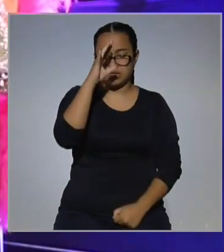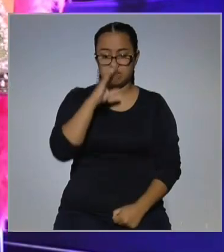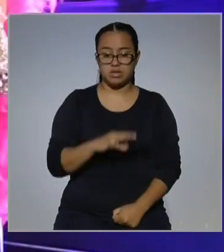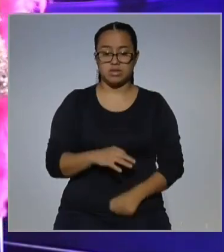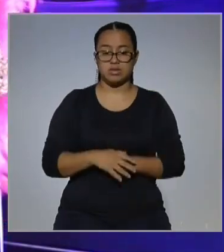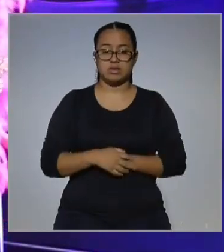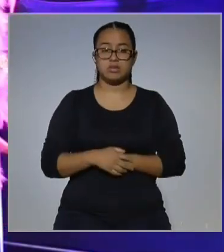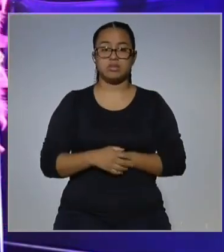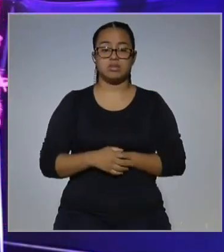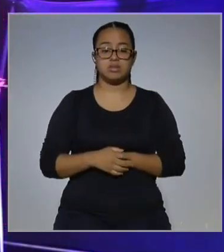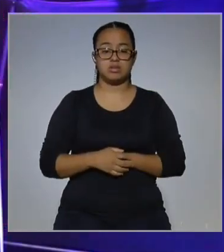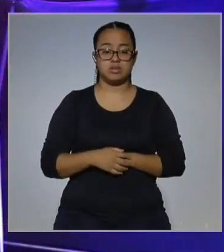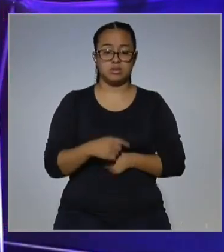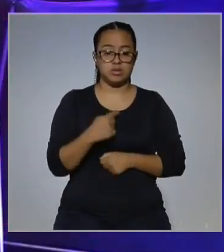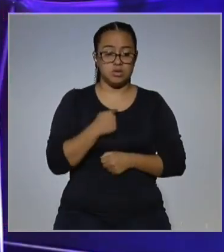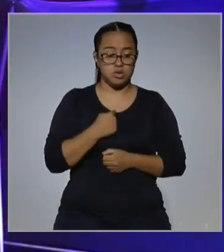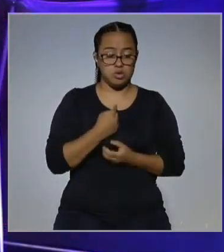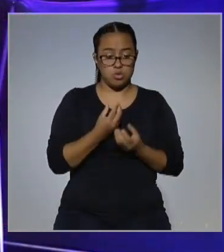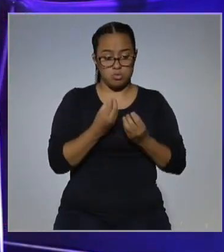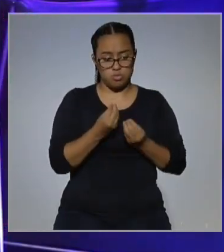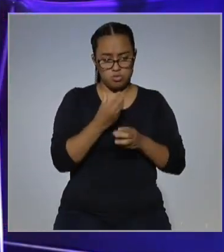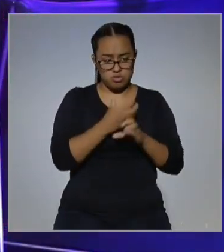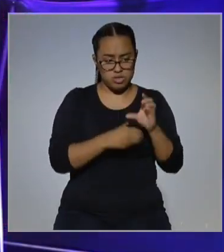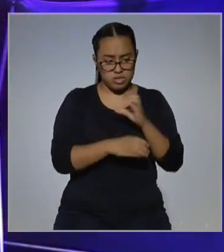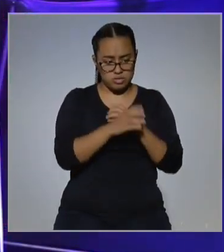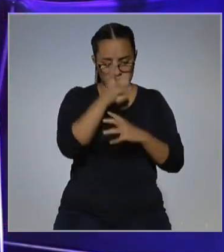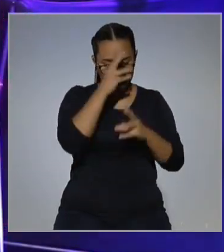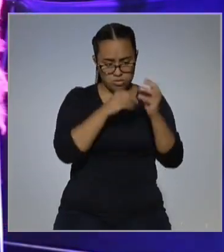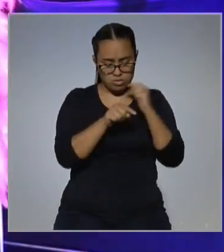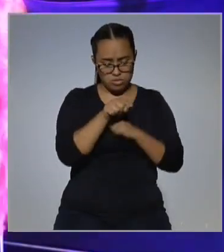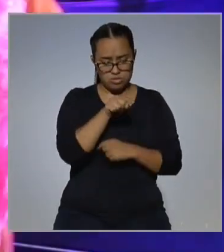Yo no tenía tantas cosas que aprender de ti.